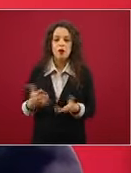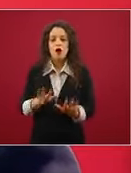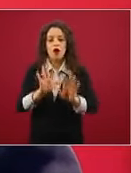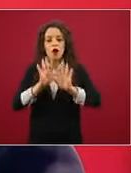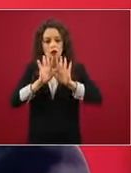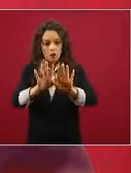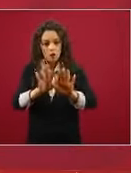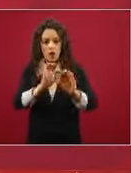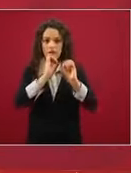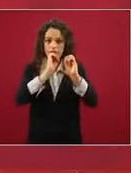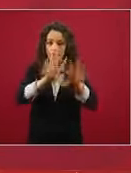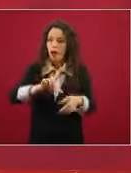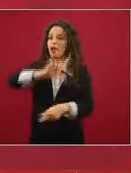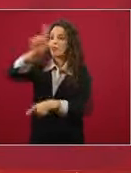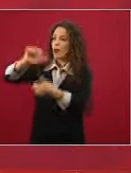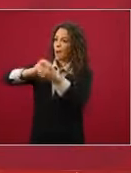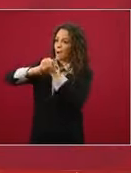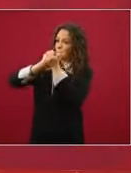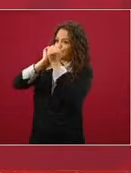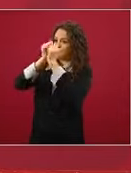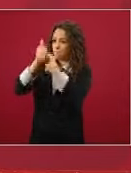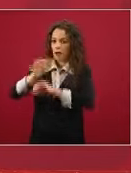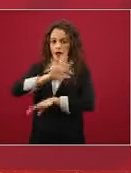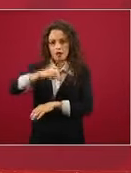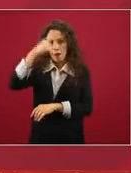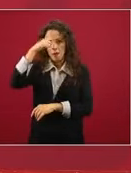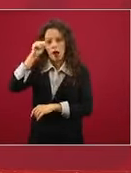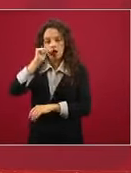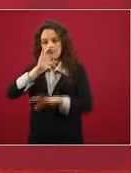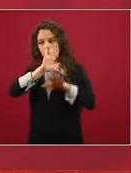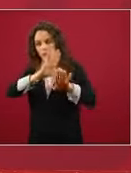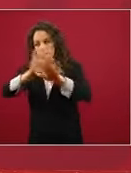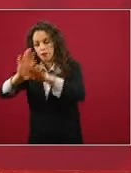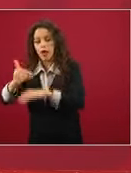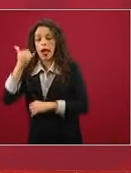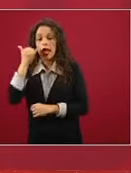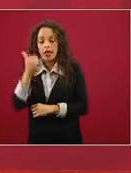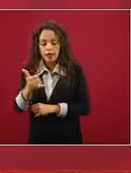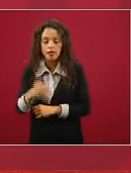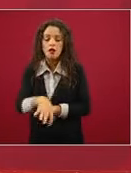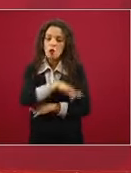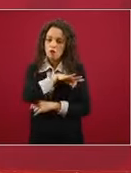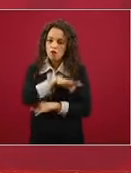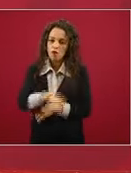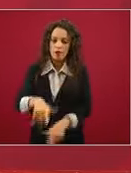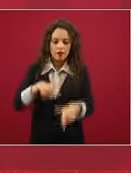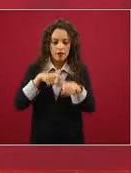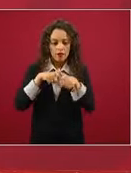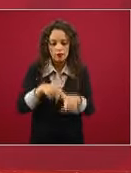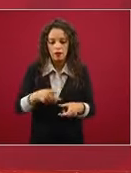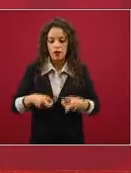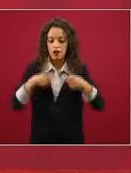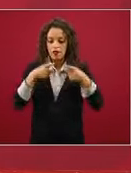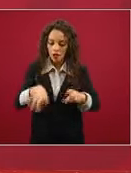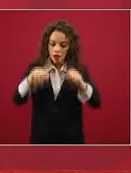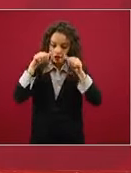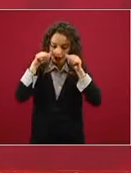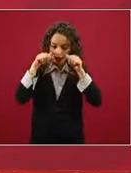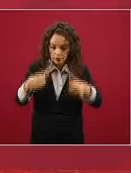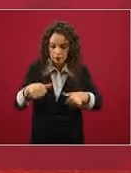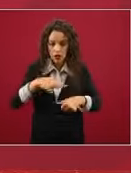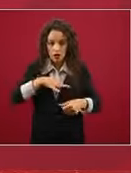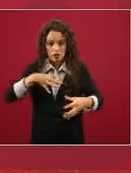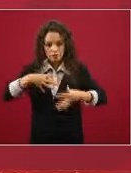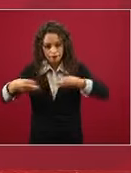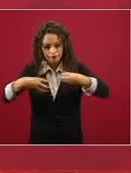es temporal y, por supuesto, tener la capacidad de seguir atendiendo la epidemia mientras